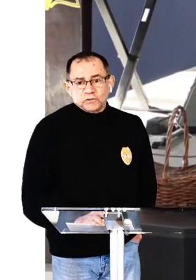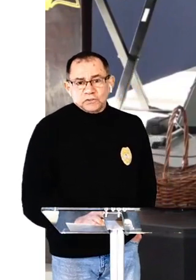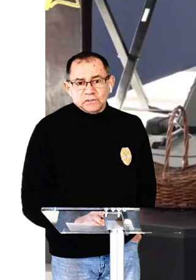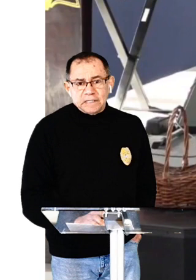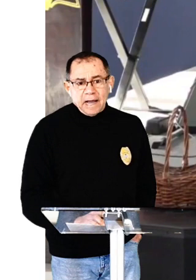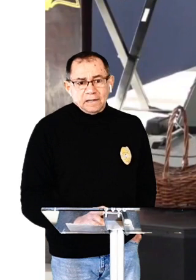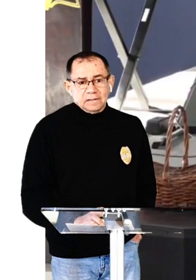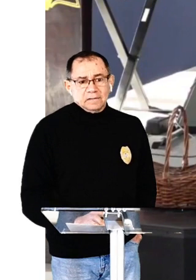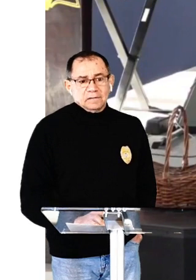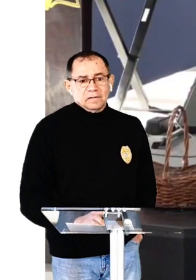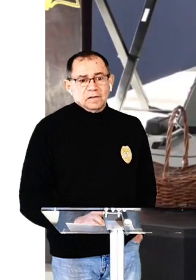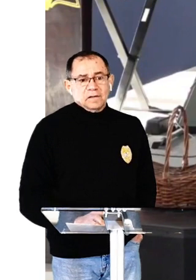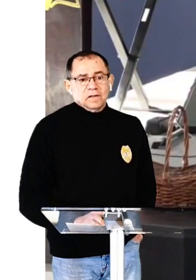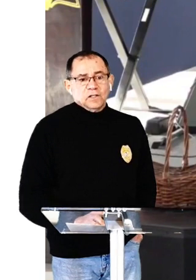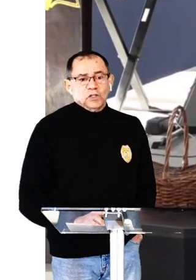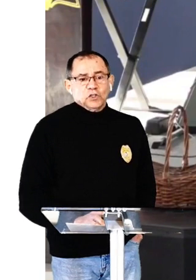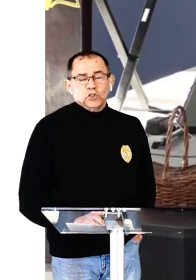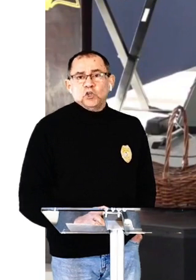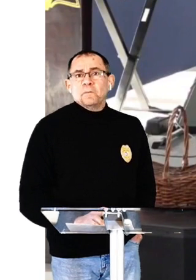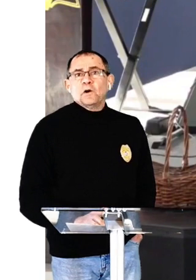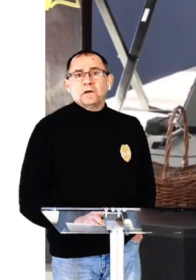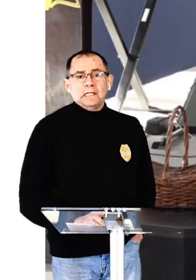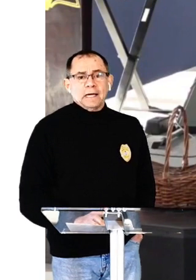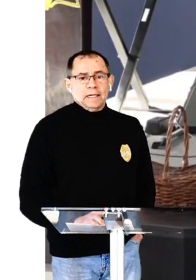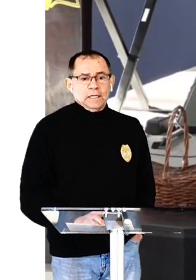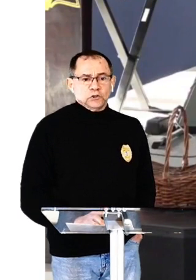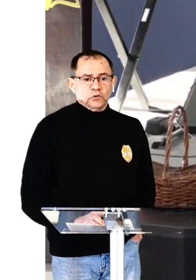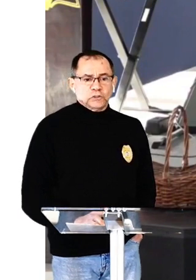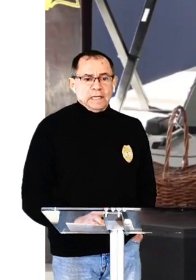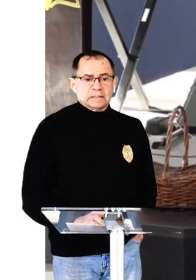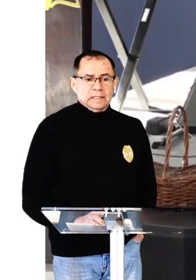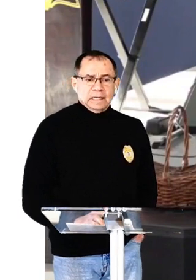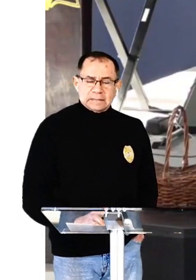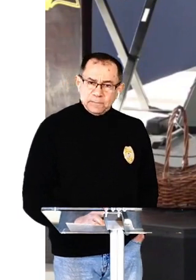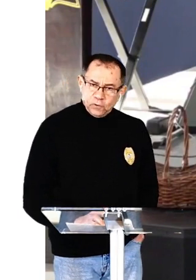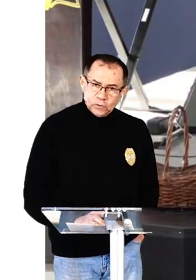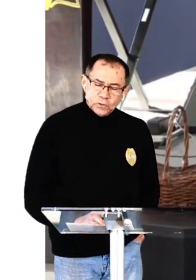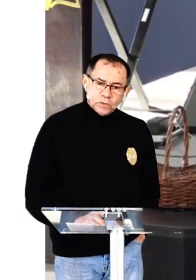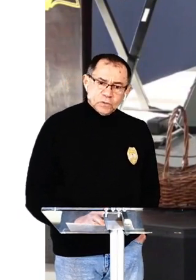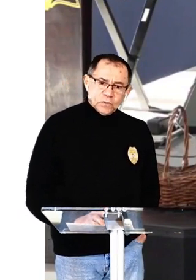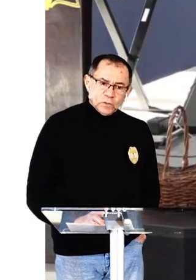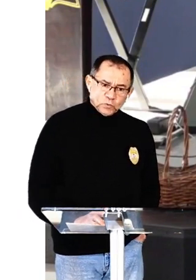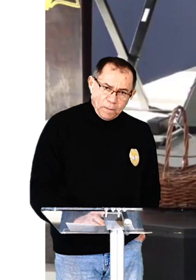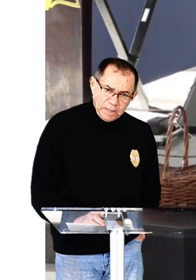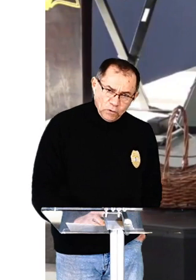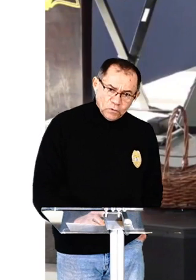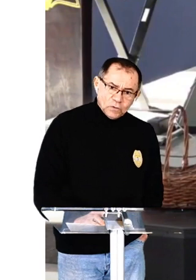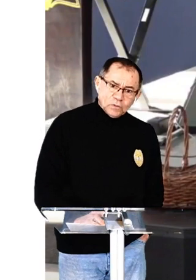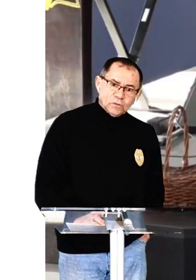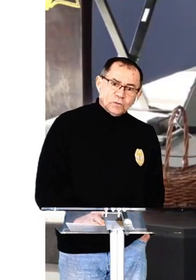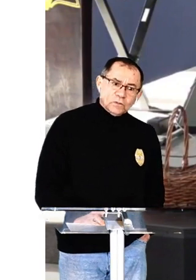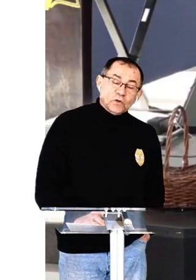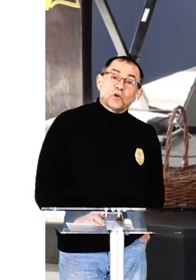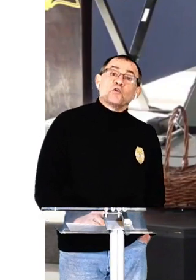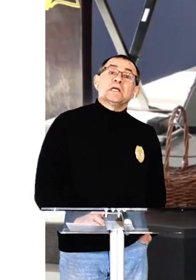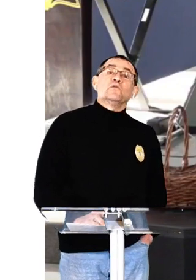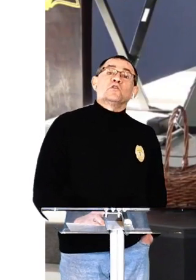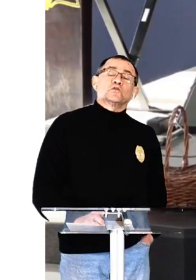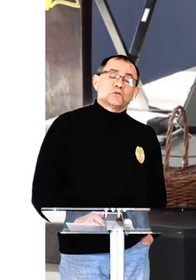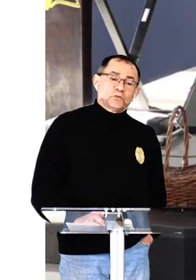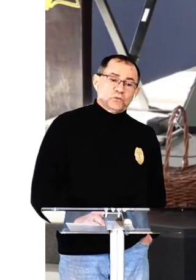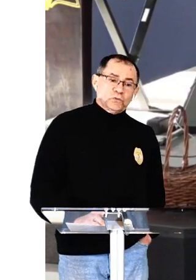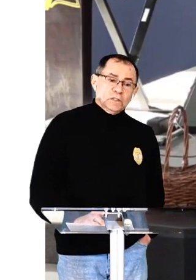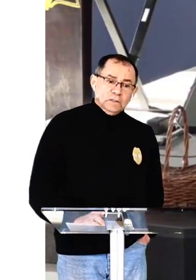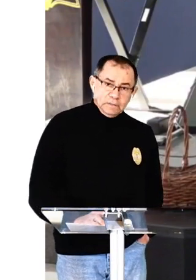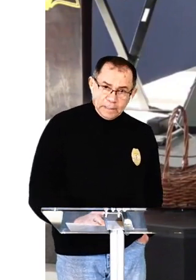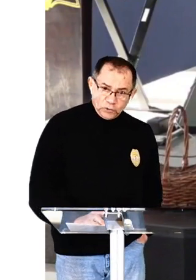Contáctenos ya. Dios me lo bendiga a todos ustedes. Les habló su amigo Roger